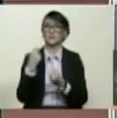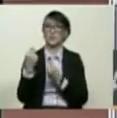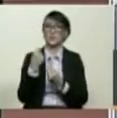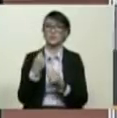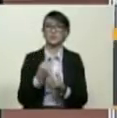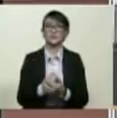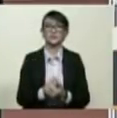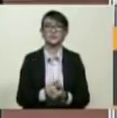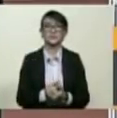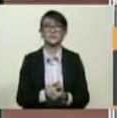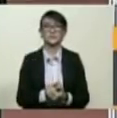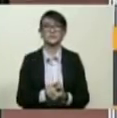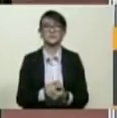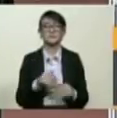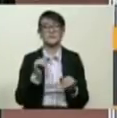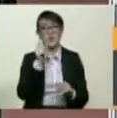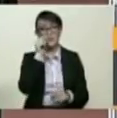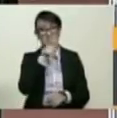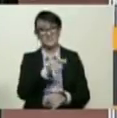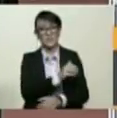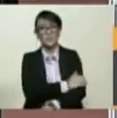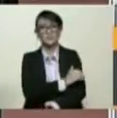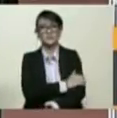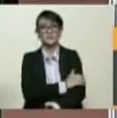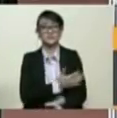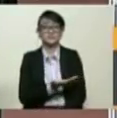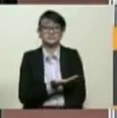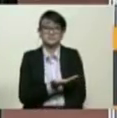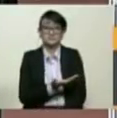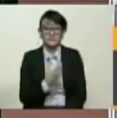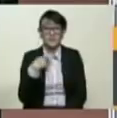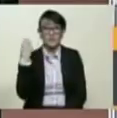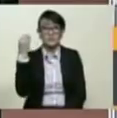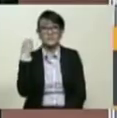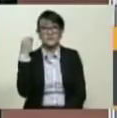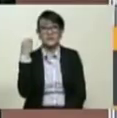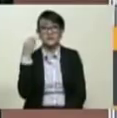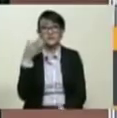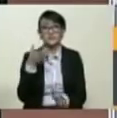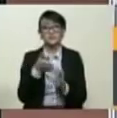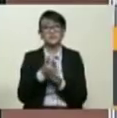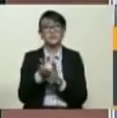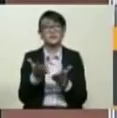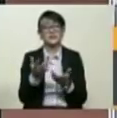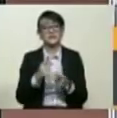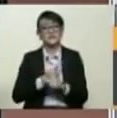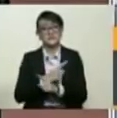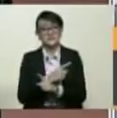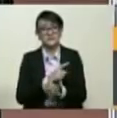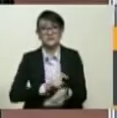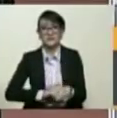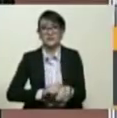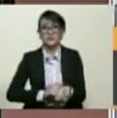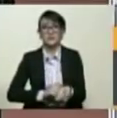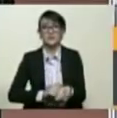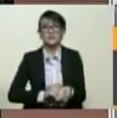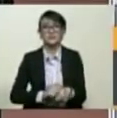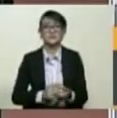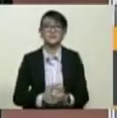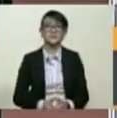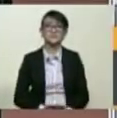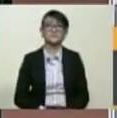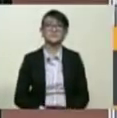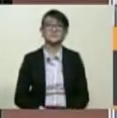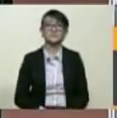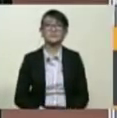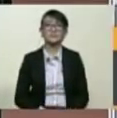ha emitido el señor Henry Falcón. Sospechamos que tiene que ver más con el nerviosismo, tiene que ver con el gazapo